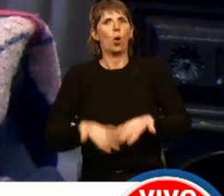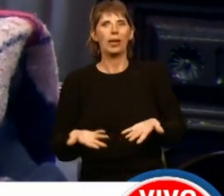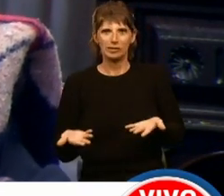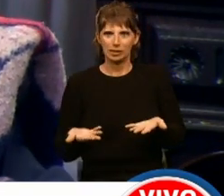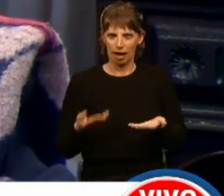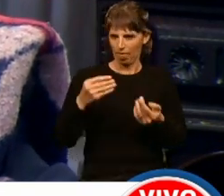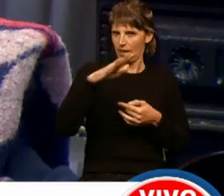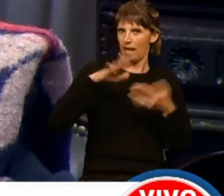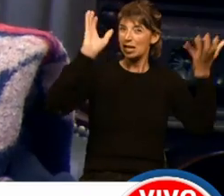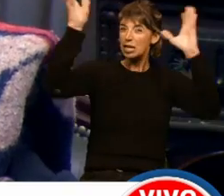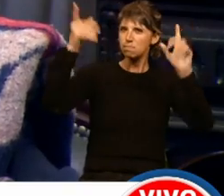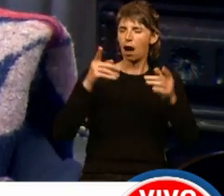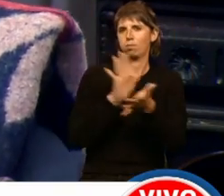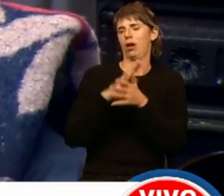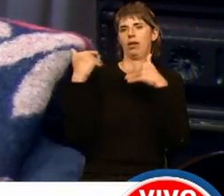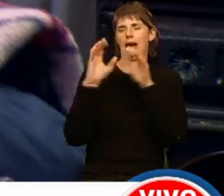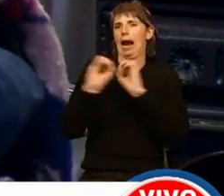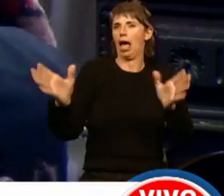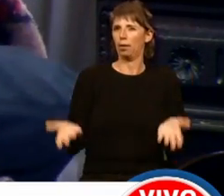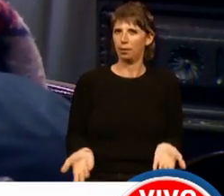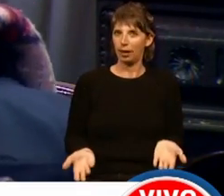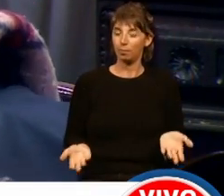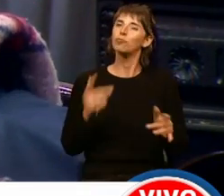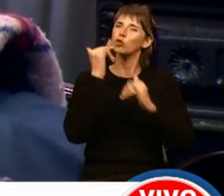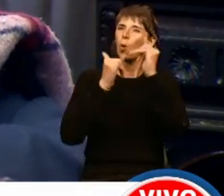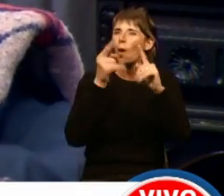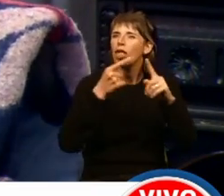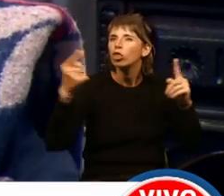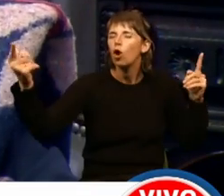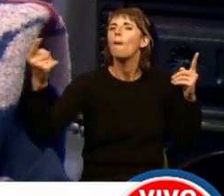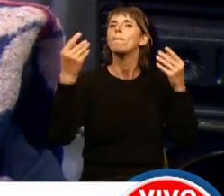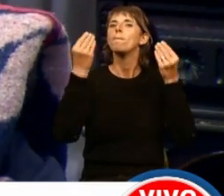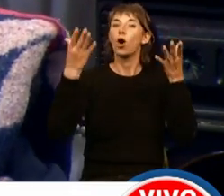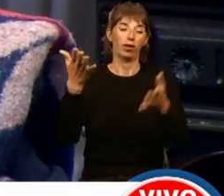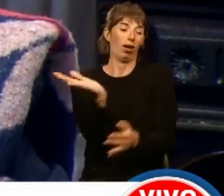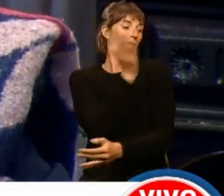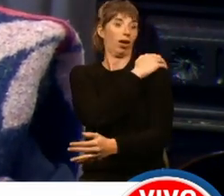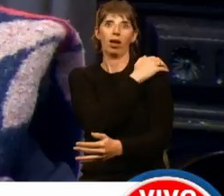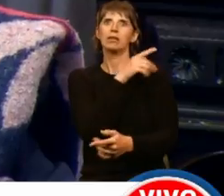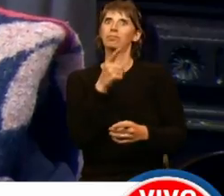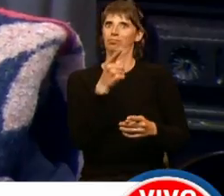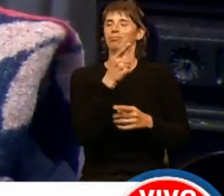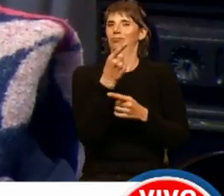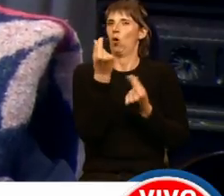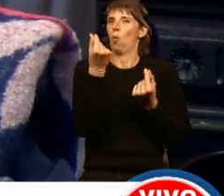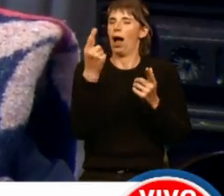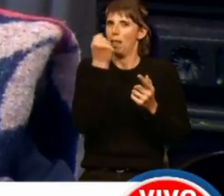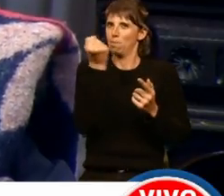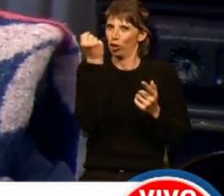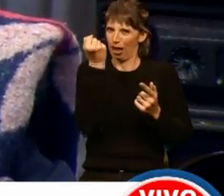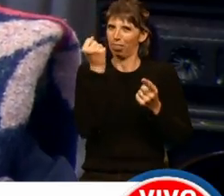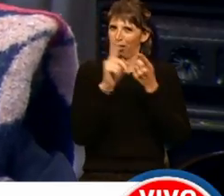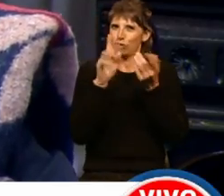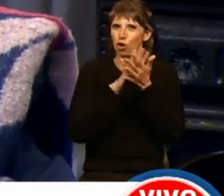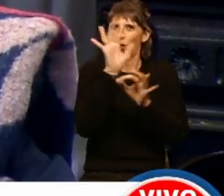condición eso es grave cuento toda esta historia porque está frazada tiene un valor enorme con este proyecto que estamos sancionando